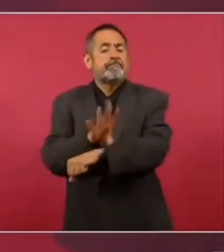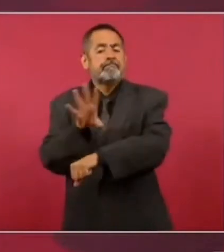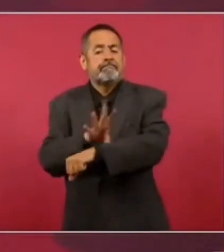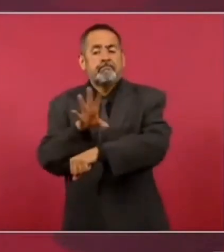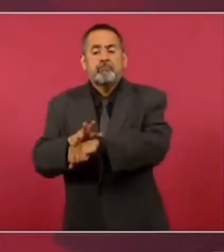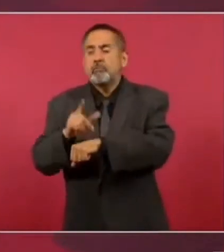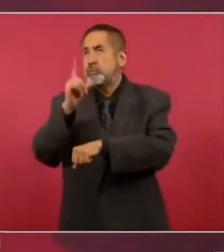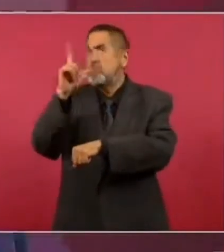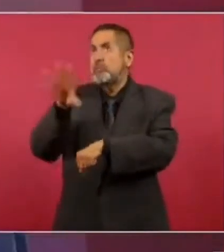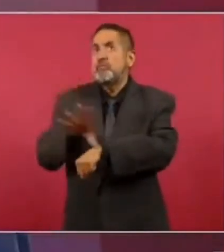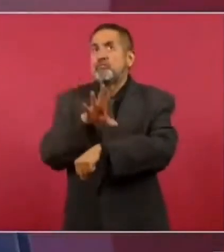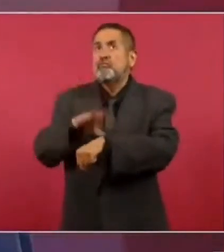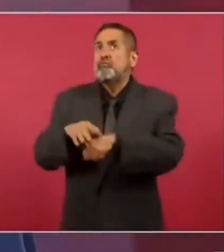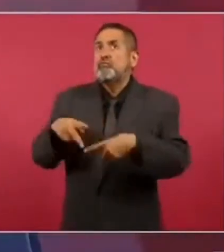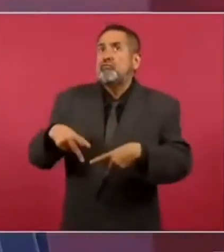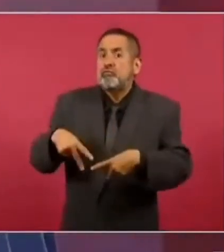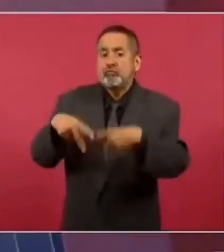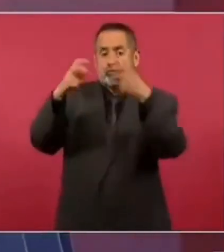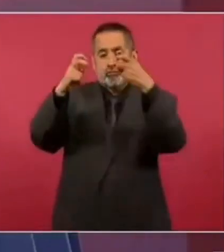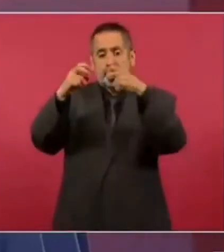cabo